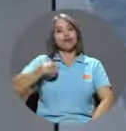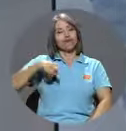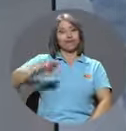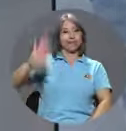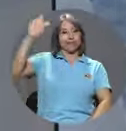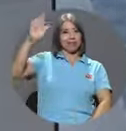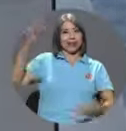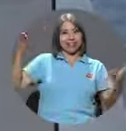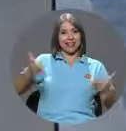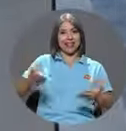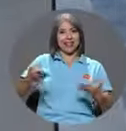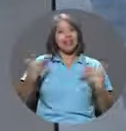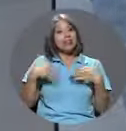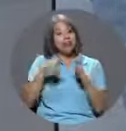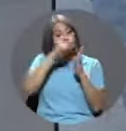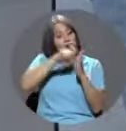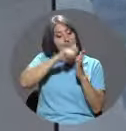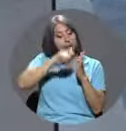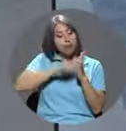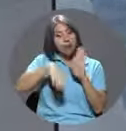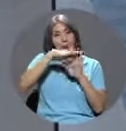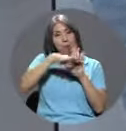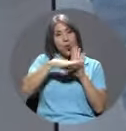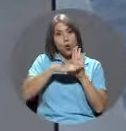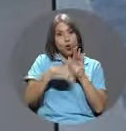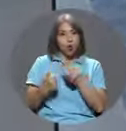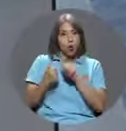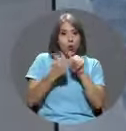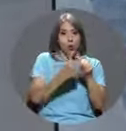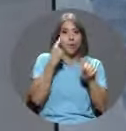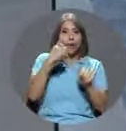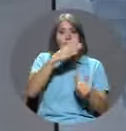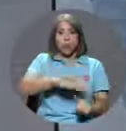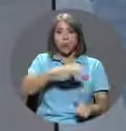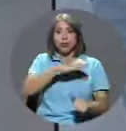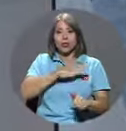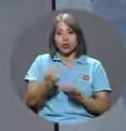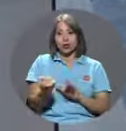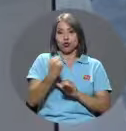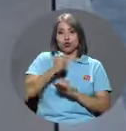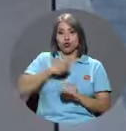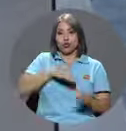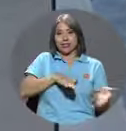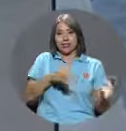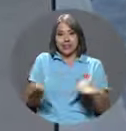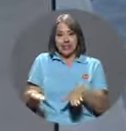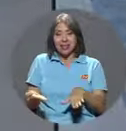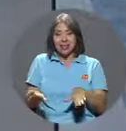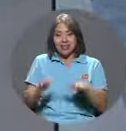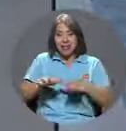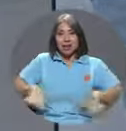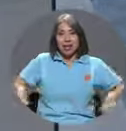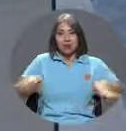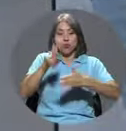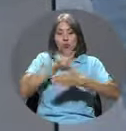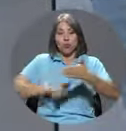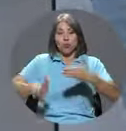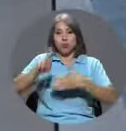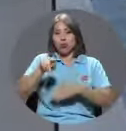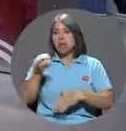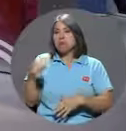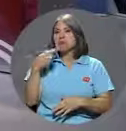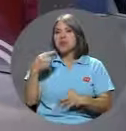ha pues creado su propio protocolo interno para la atención de comportamientos suicidas en nuestros campus universitarios. Tal vez si nos